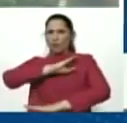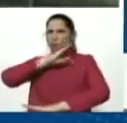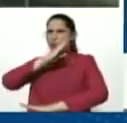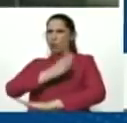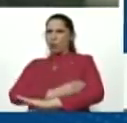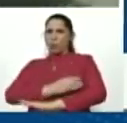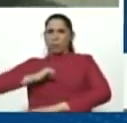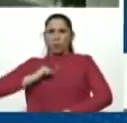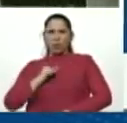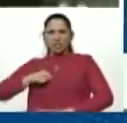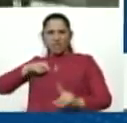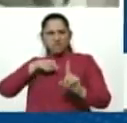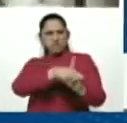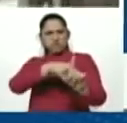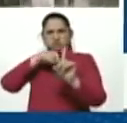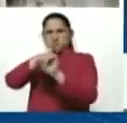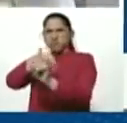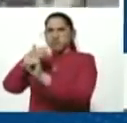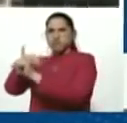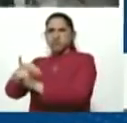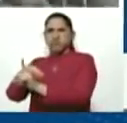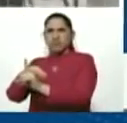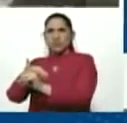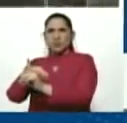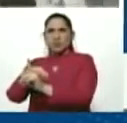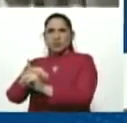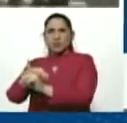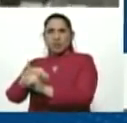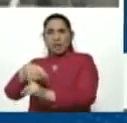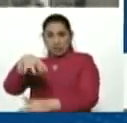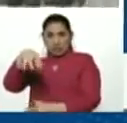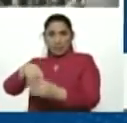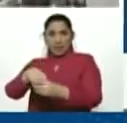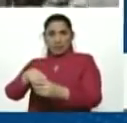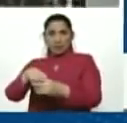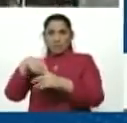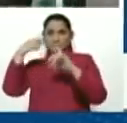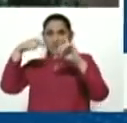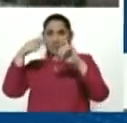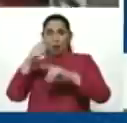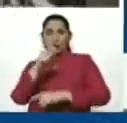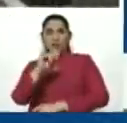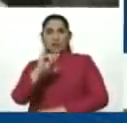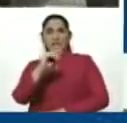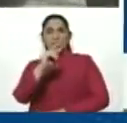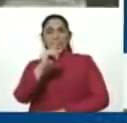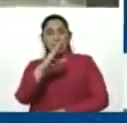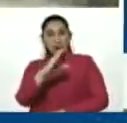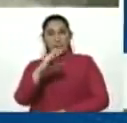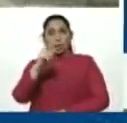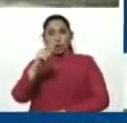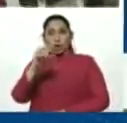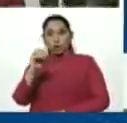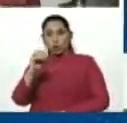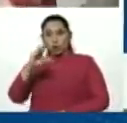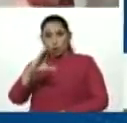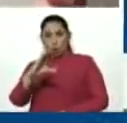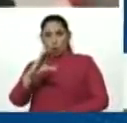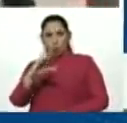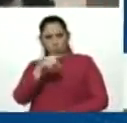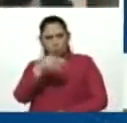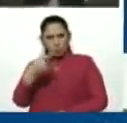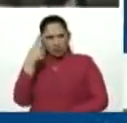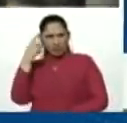policial. Usted se mete en TikTok. Ustedes conocen la